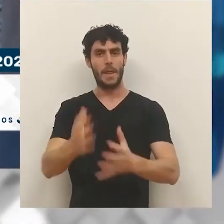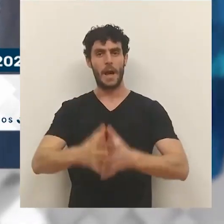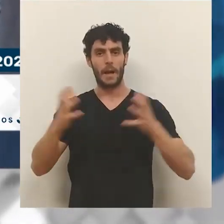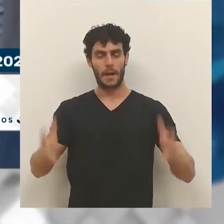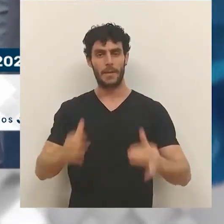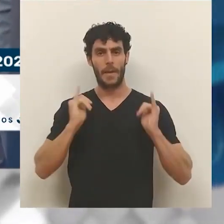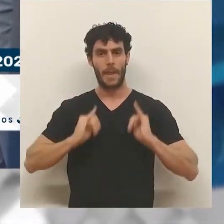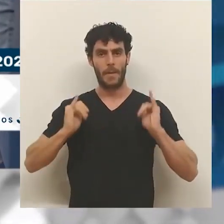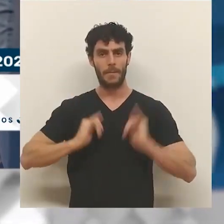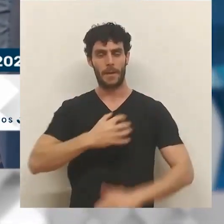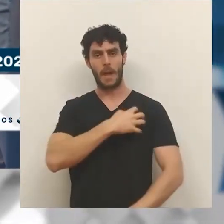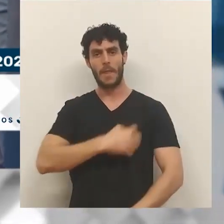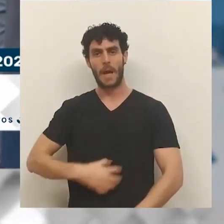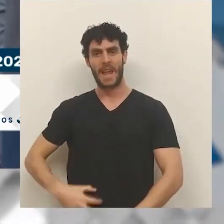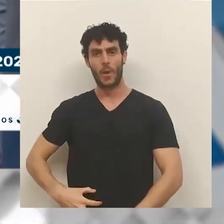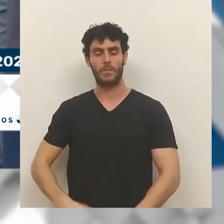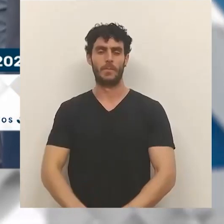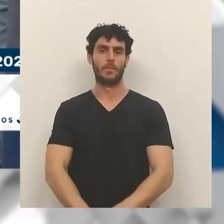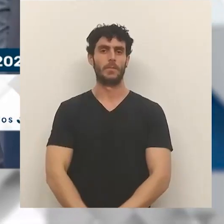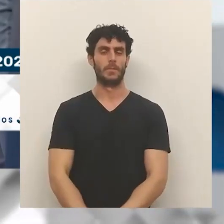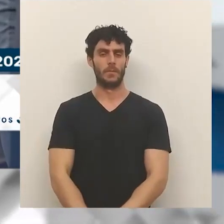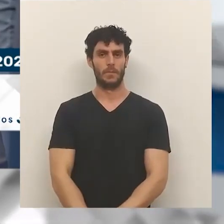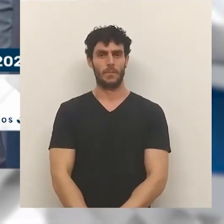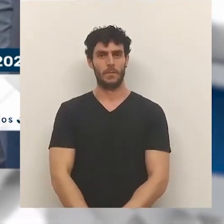estos dos pueblos en el día grande de las fiestas arnedanas.